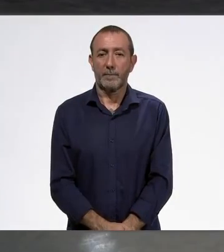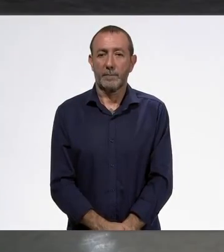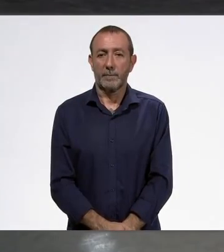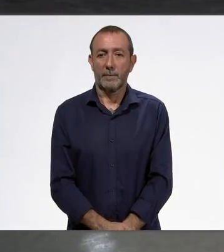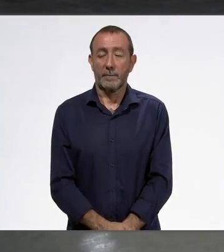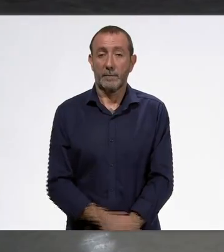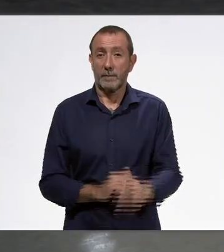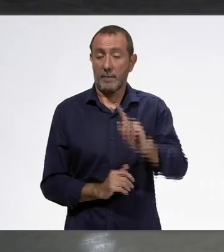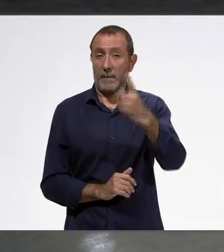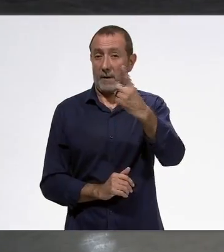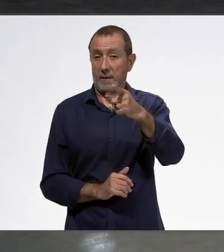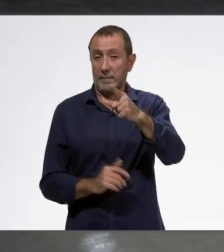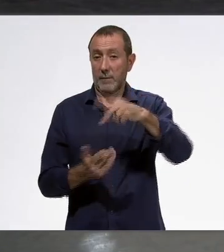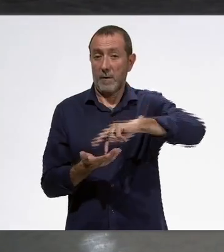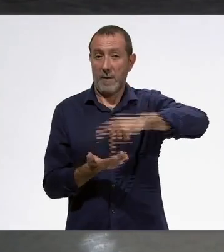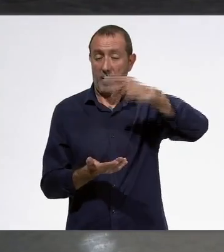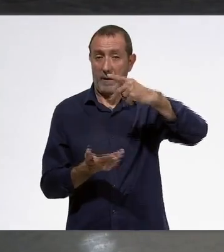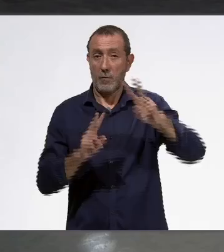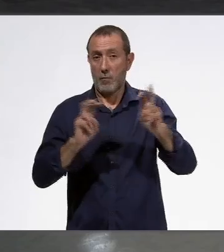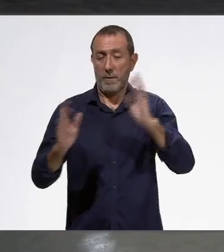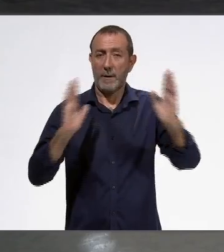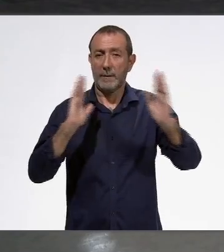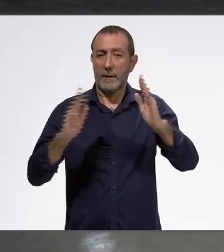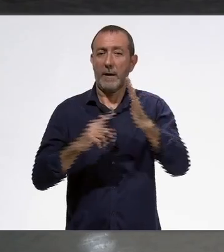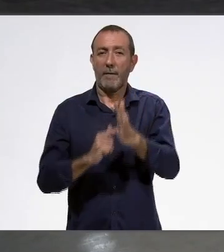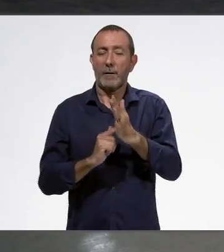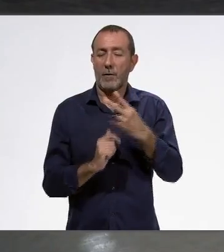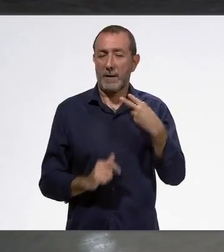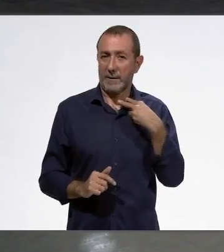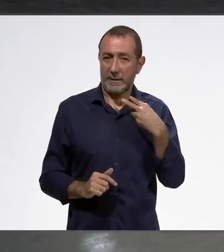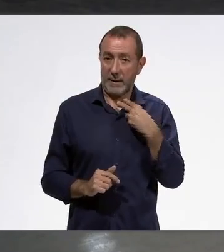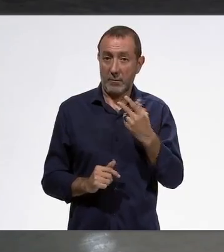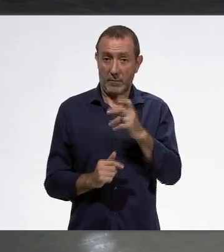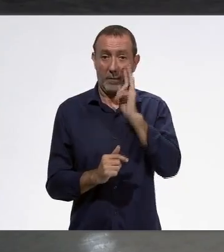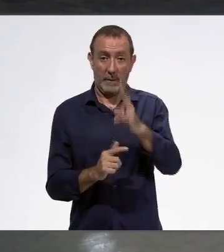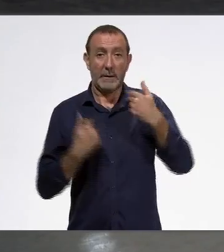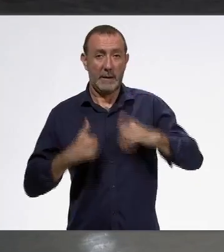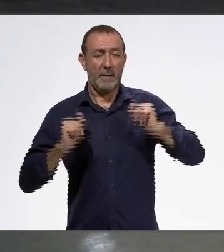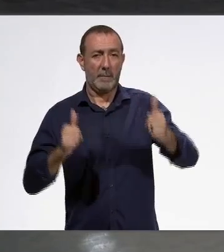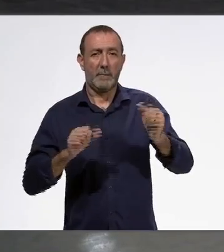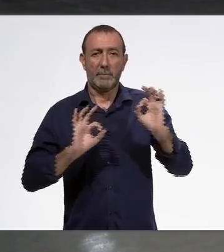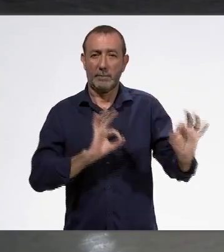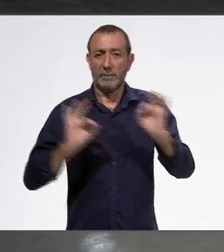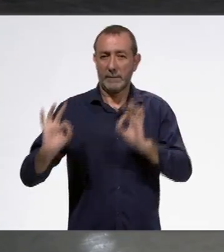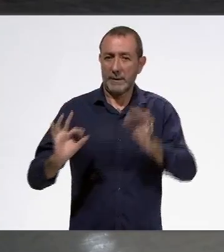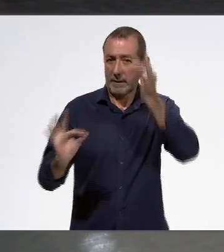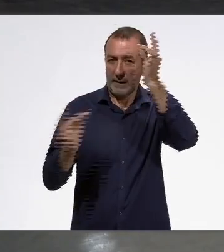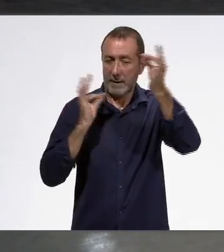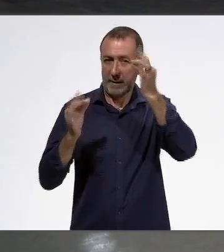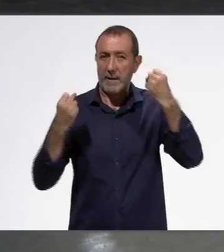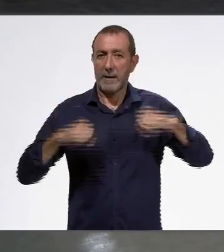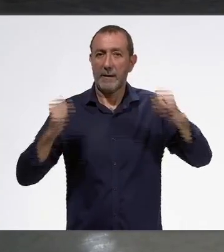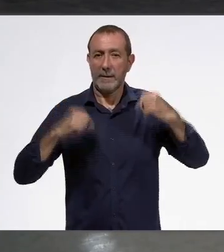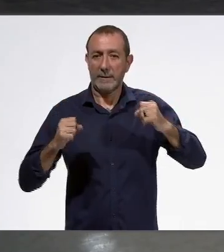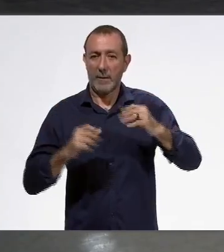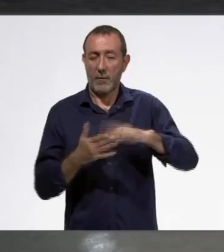es la primera producción de la nueva temporada de Factoría Echegaray Y cómo pueden ver ya están perfilando detalles en los